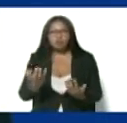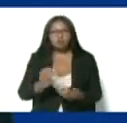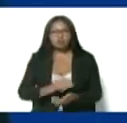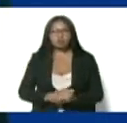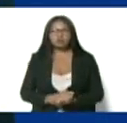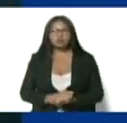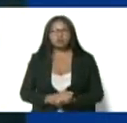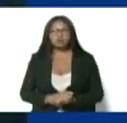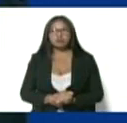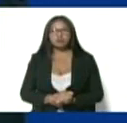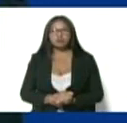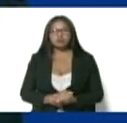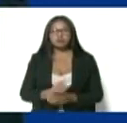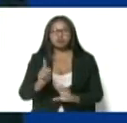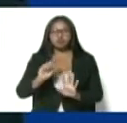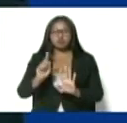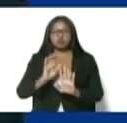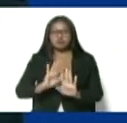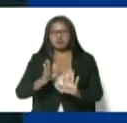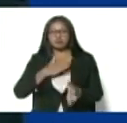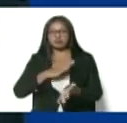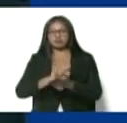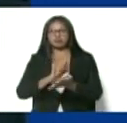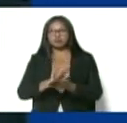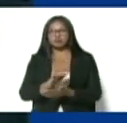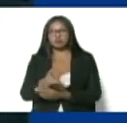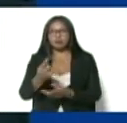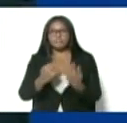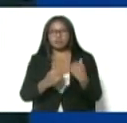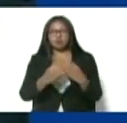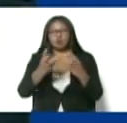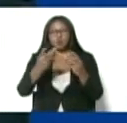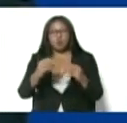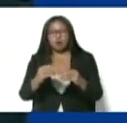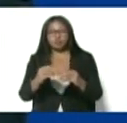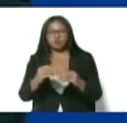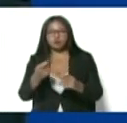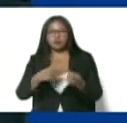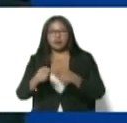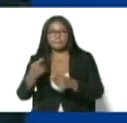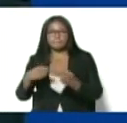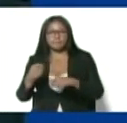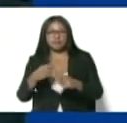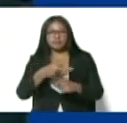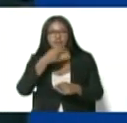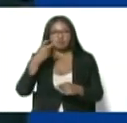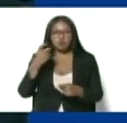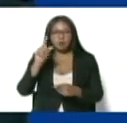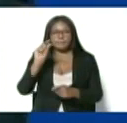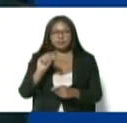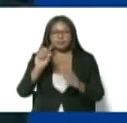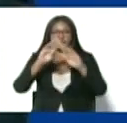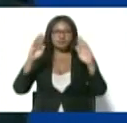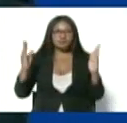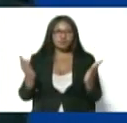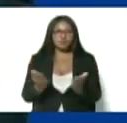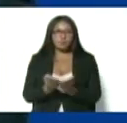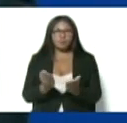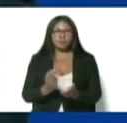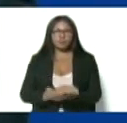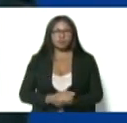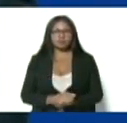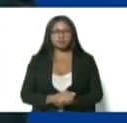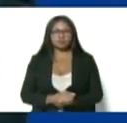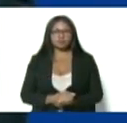no no no eso no con respecto a la cantidad que se vende droga el precio de la droga a nivel mundial como antes